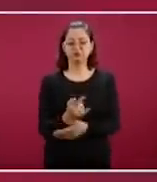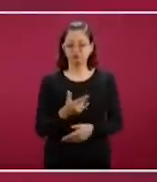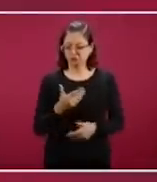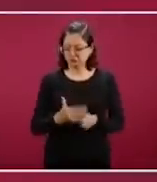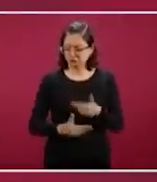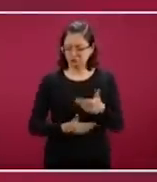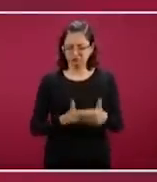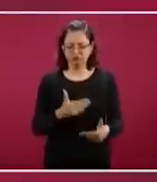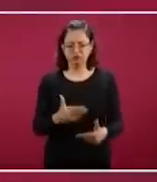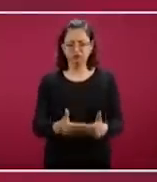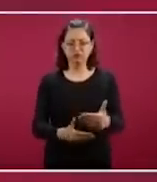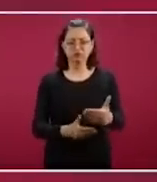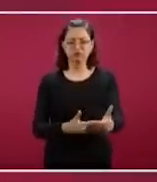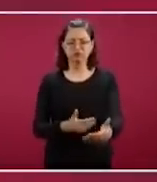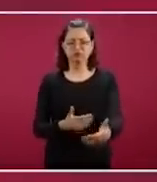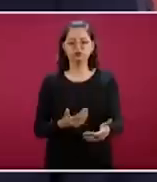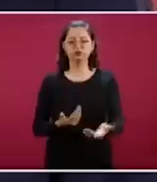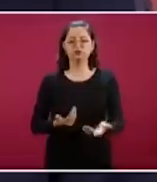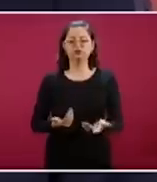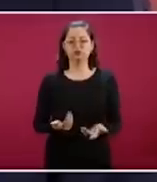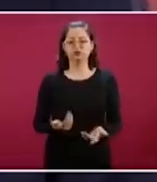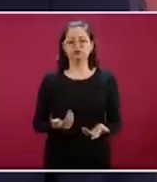tomamos como